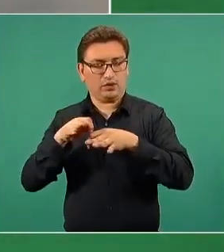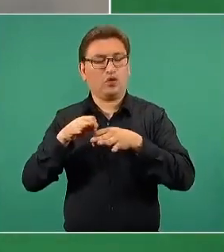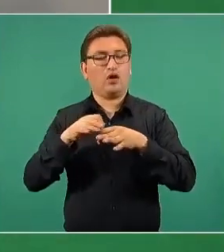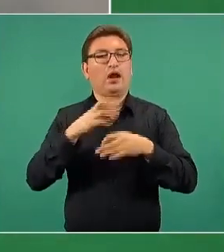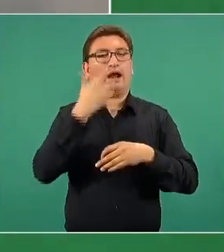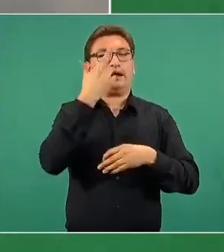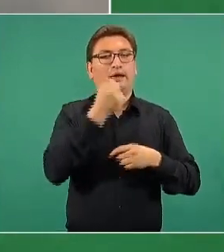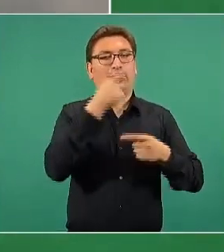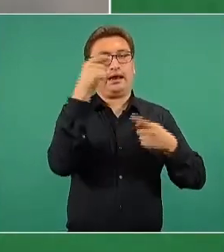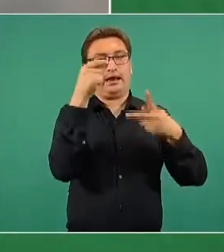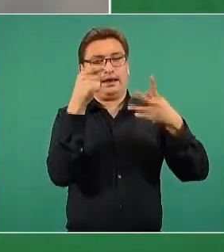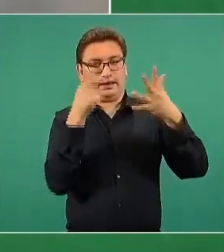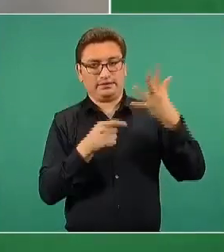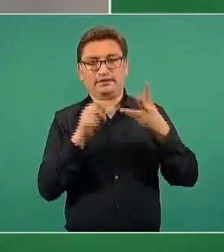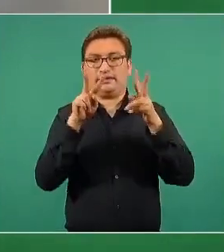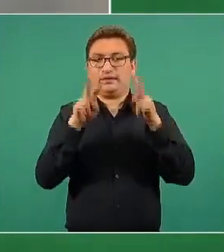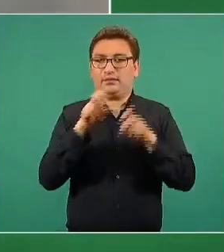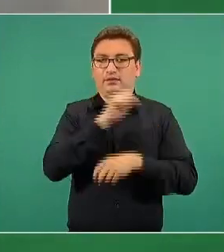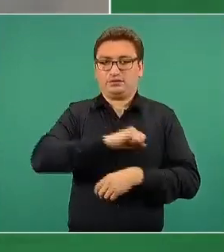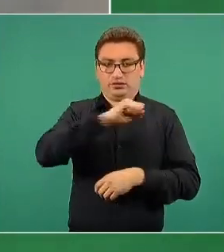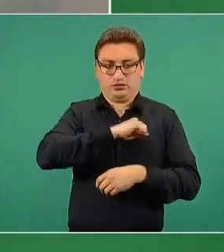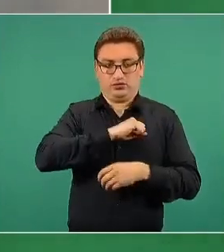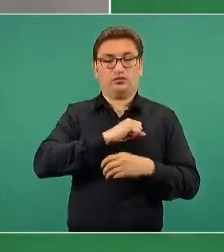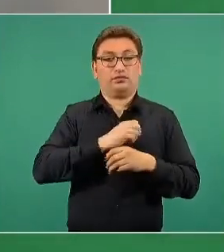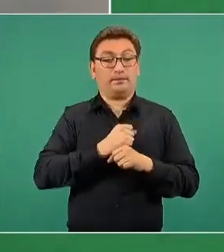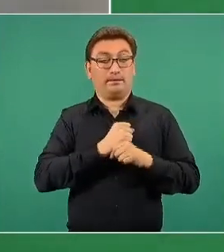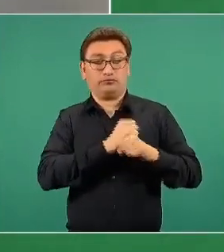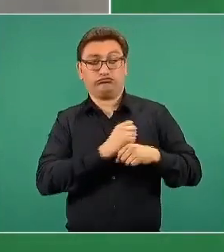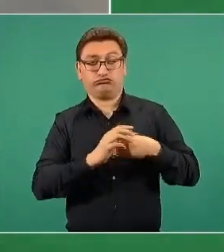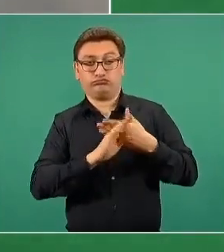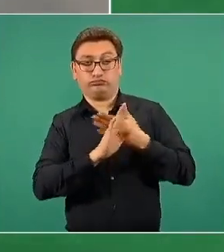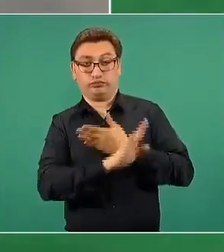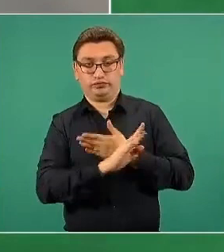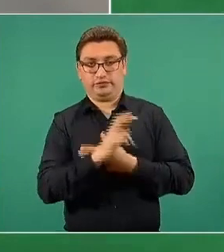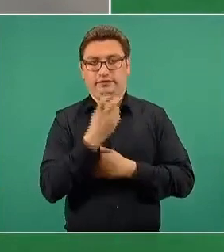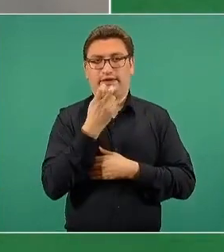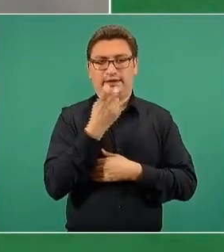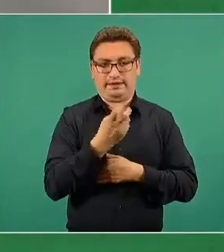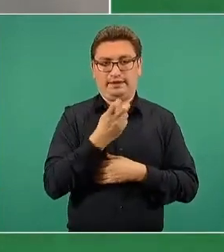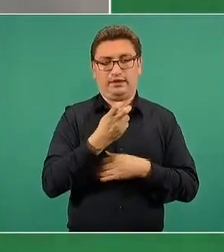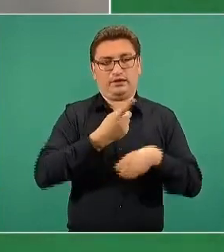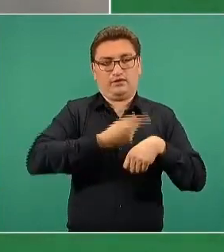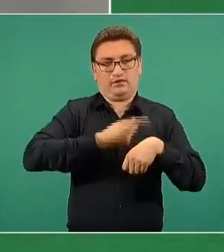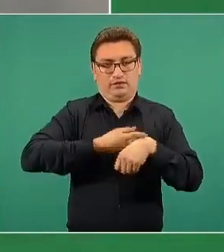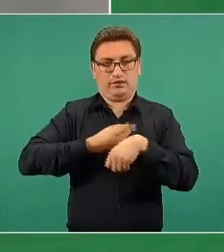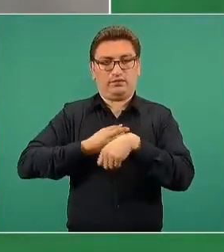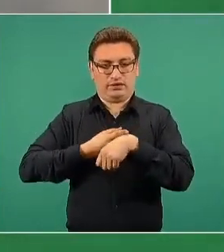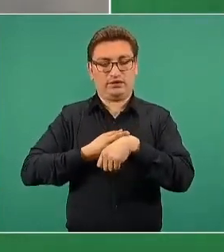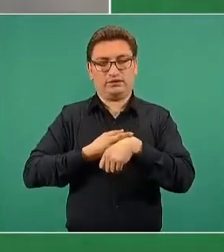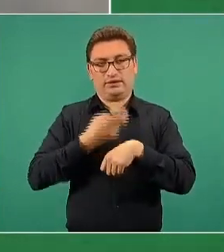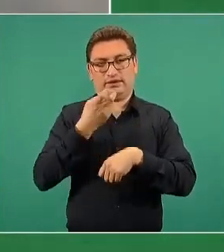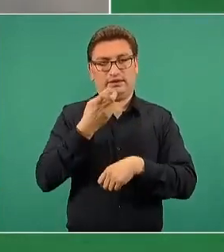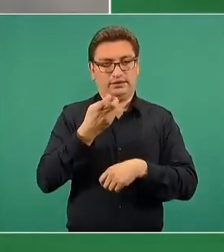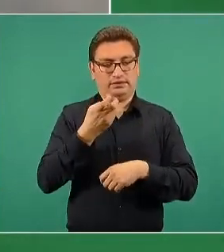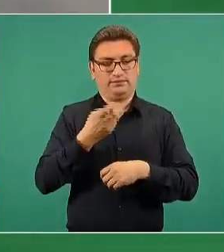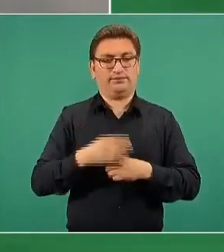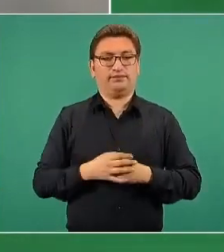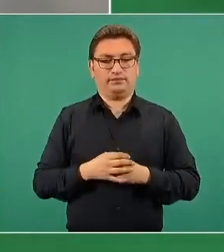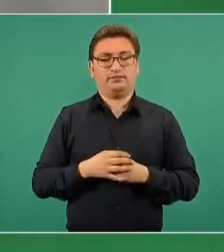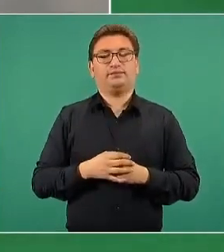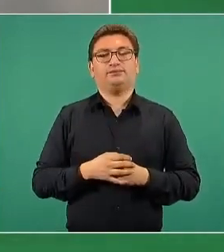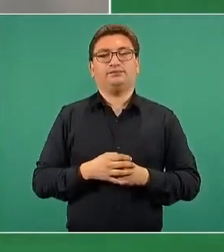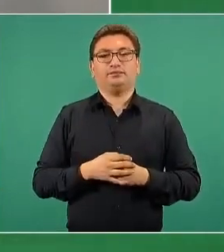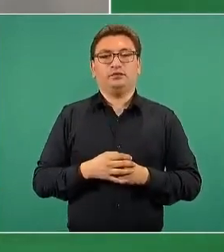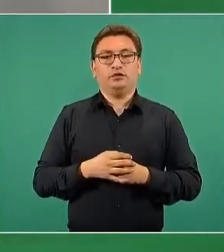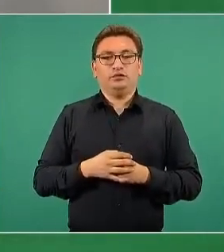por cuestiones de salud. La prevención de enfermedades debe ser una de estas